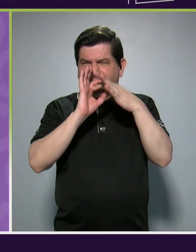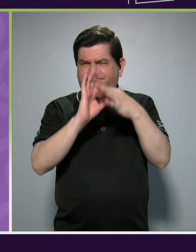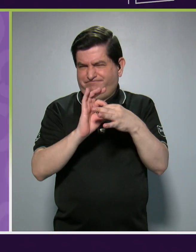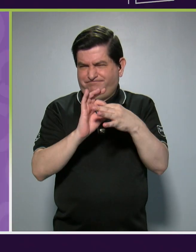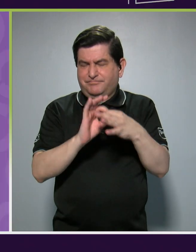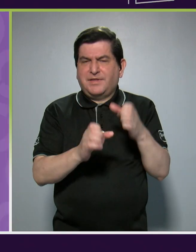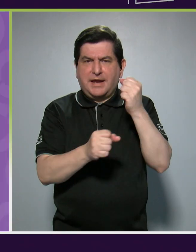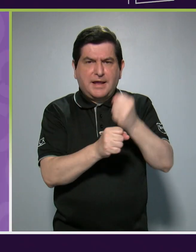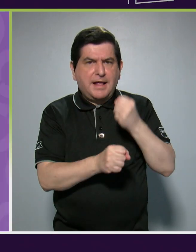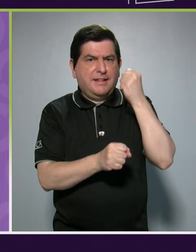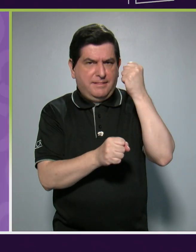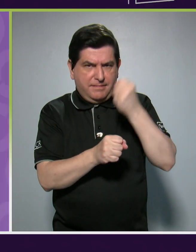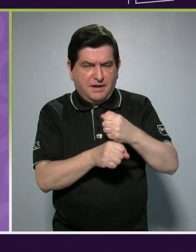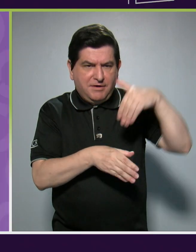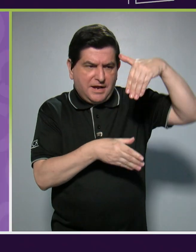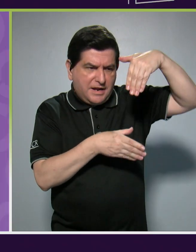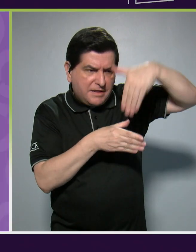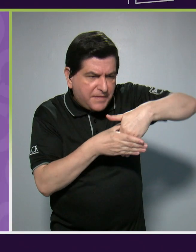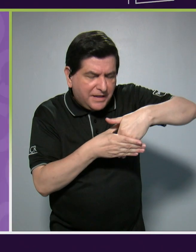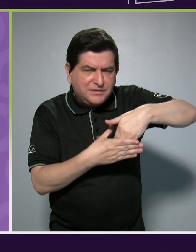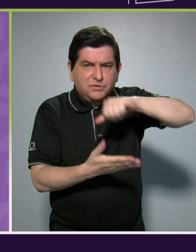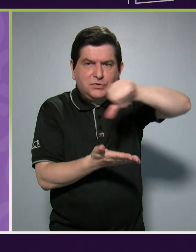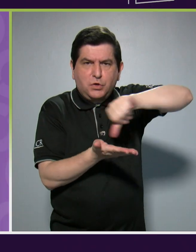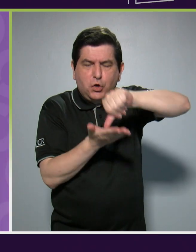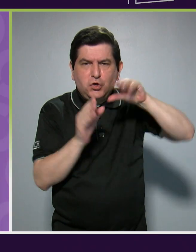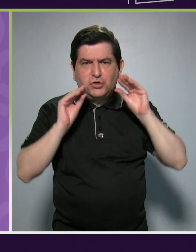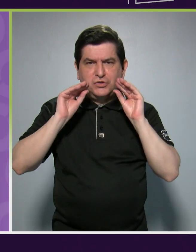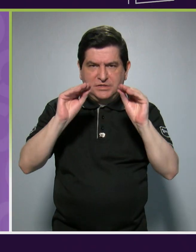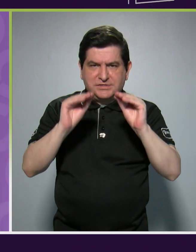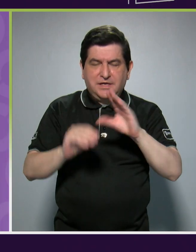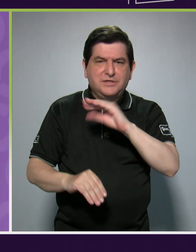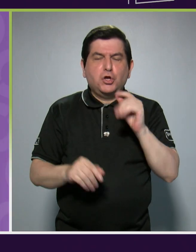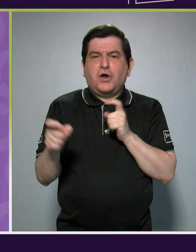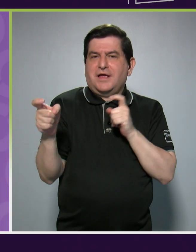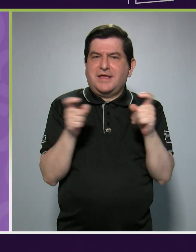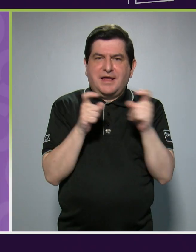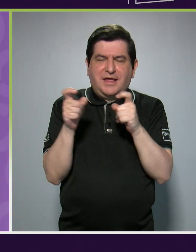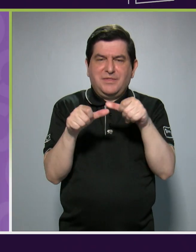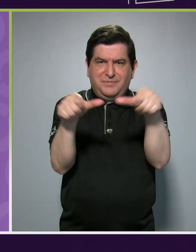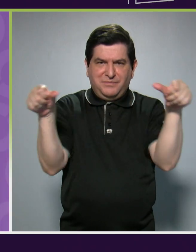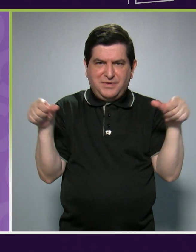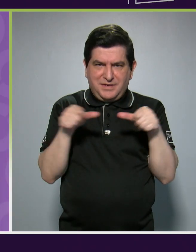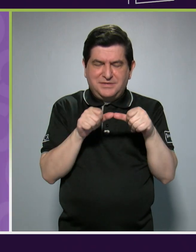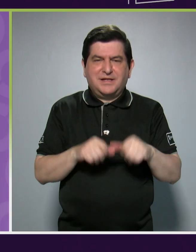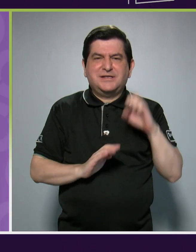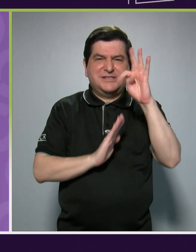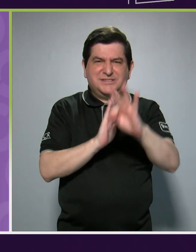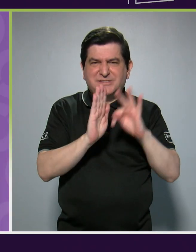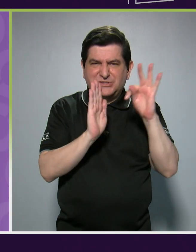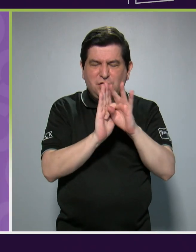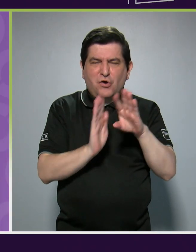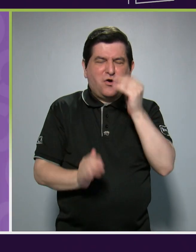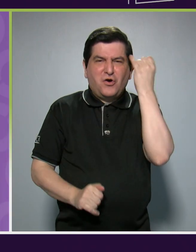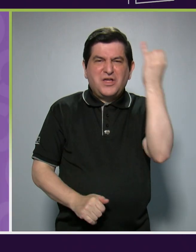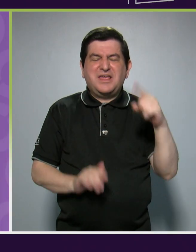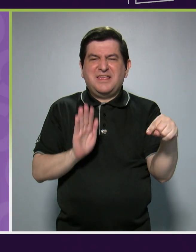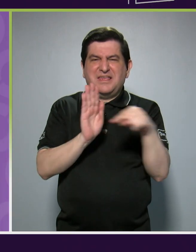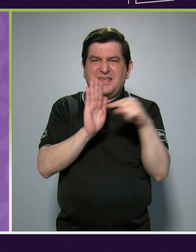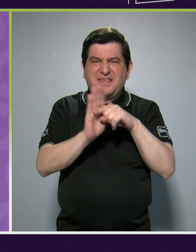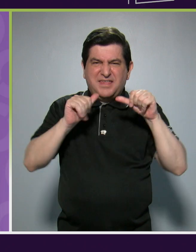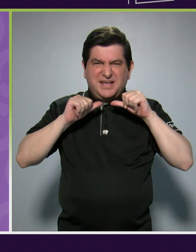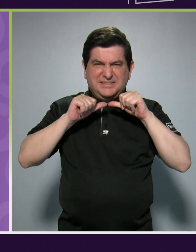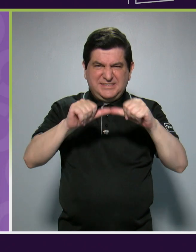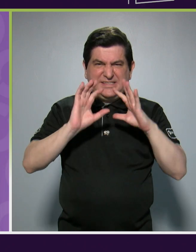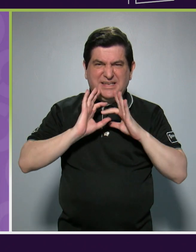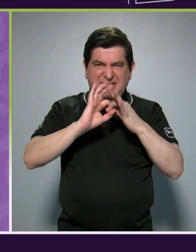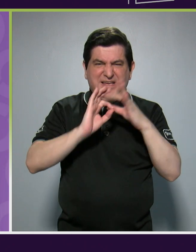que trabajar también a lo interno de los centros educativos, de las administraciones, todos los estereotipos y prejuicios que se siguen manejando